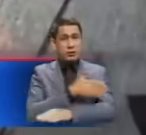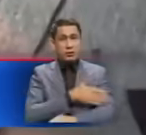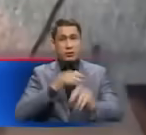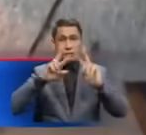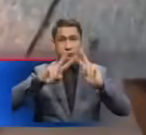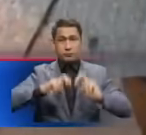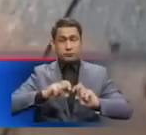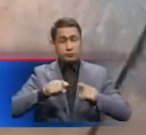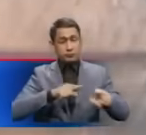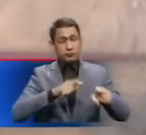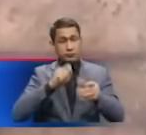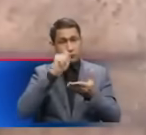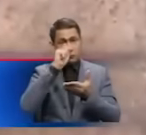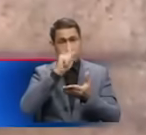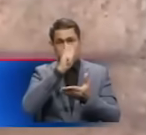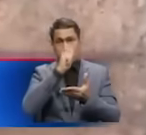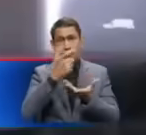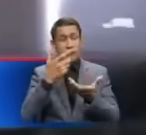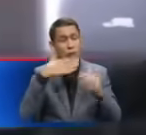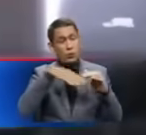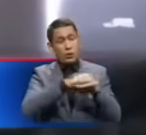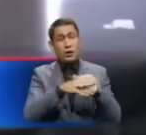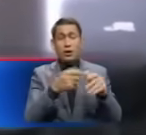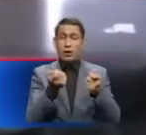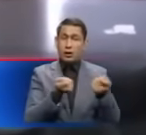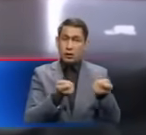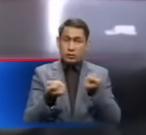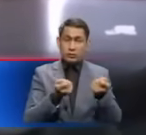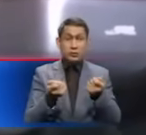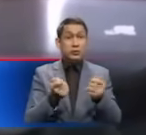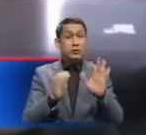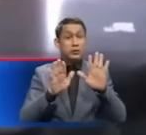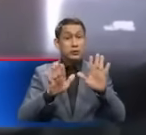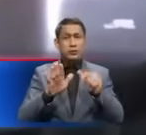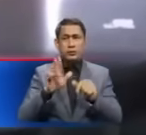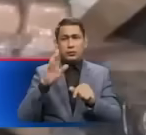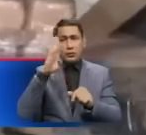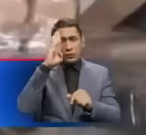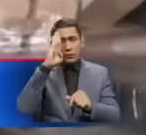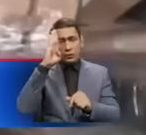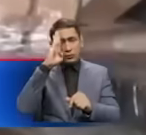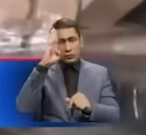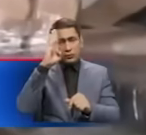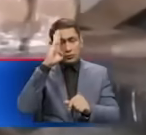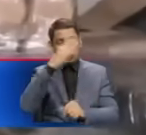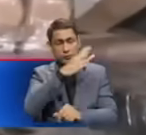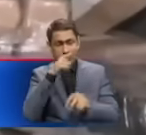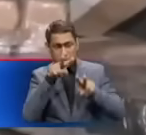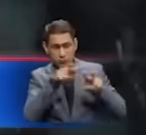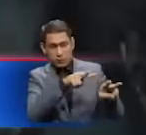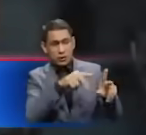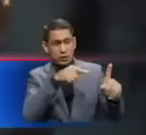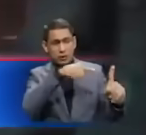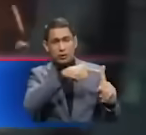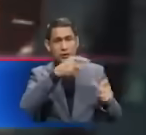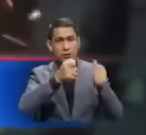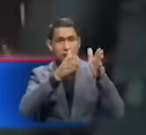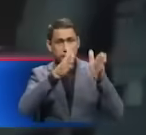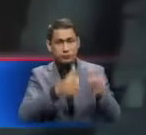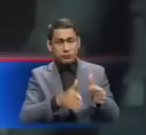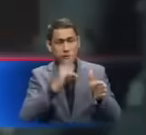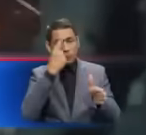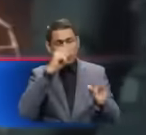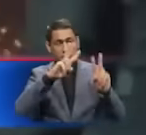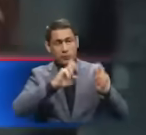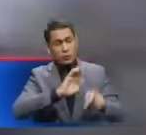estaba camuflado entre el sistema de audio del automotor. La actitud sospechosa del chofer alertó a las autoridades para desmantelar la